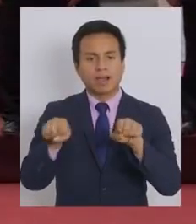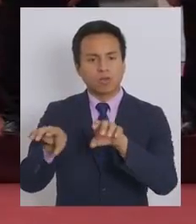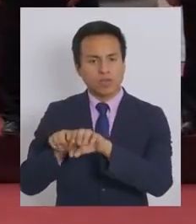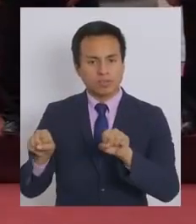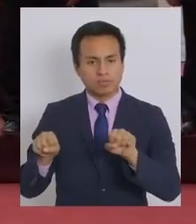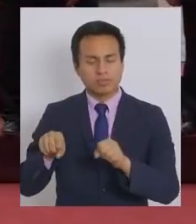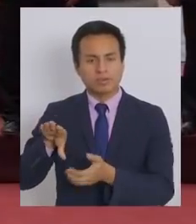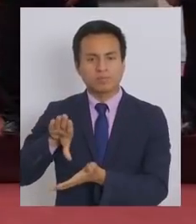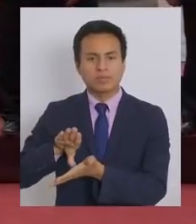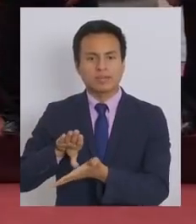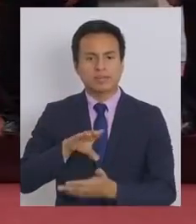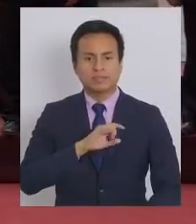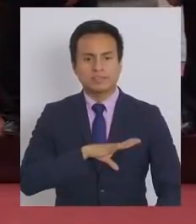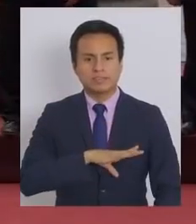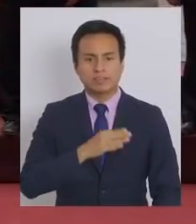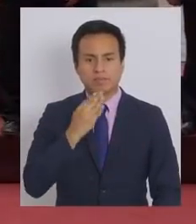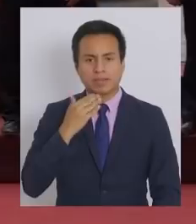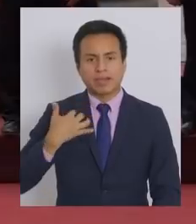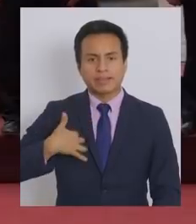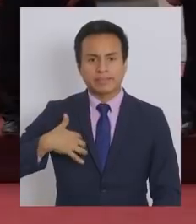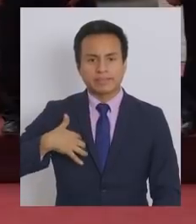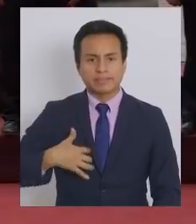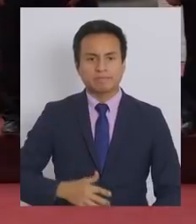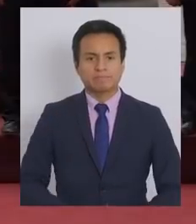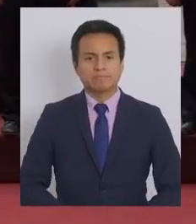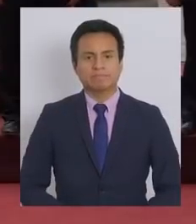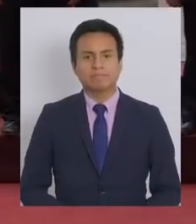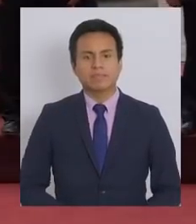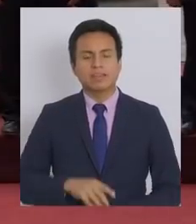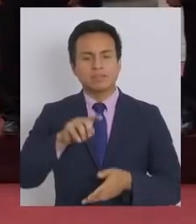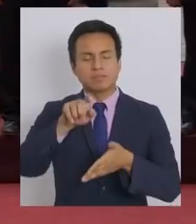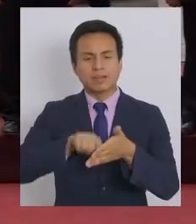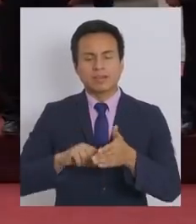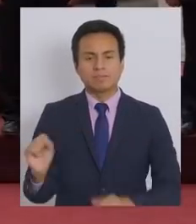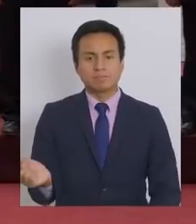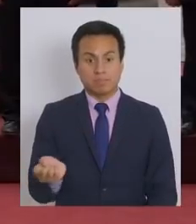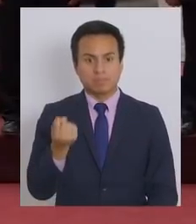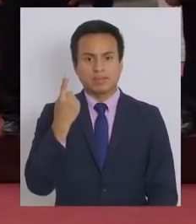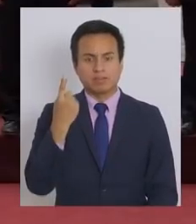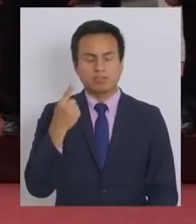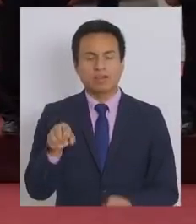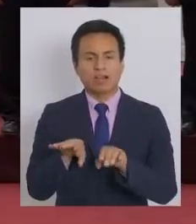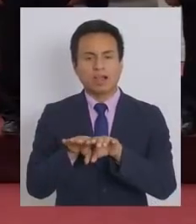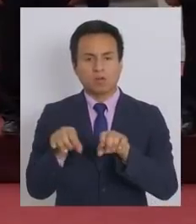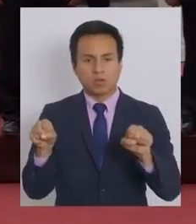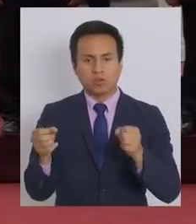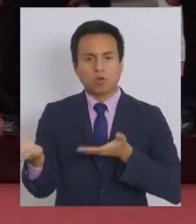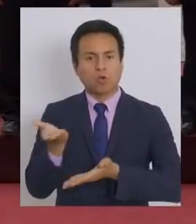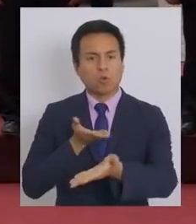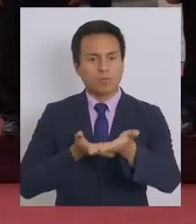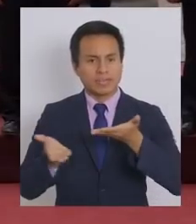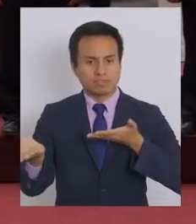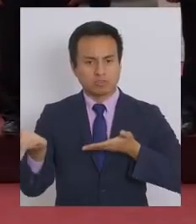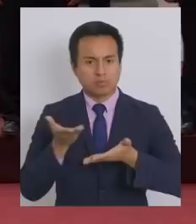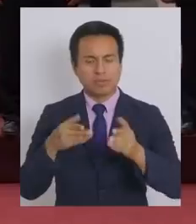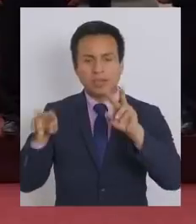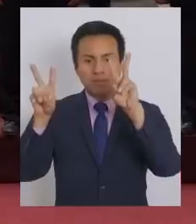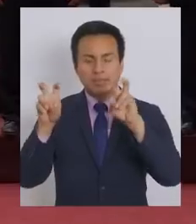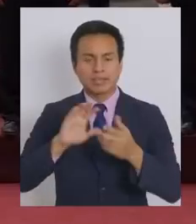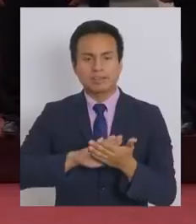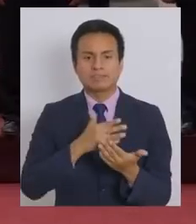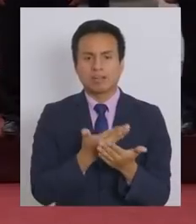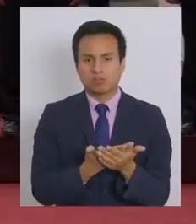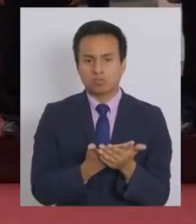entre las repúblicas de Chile y Argentina. Se firmará en primer lugar el acuerdo de cooperación en materia de